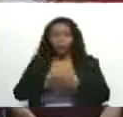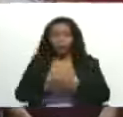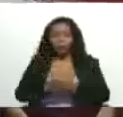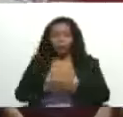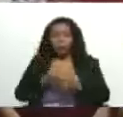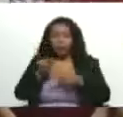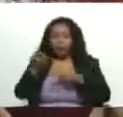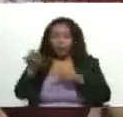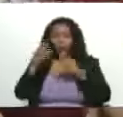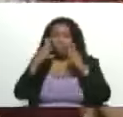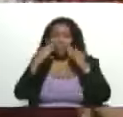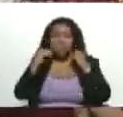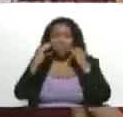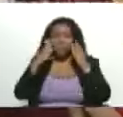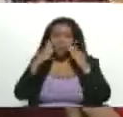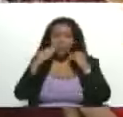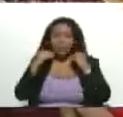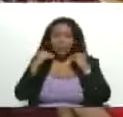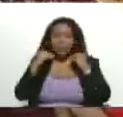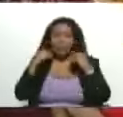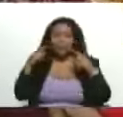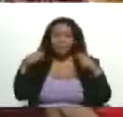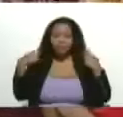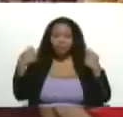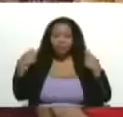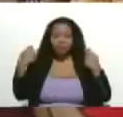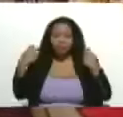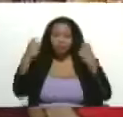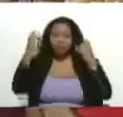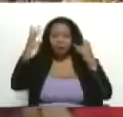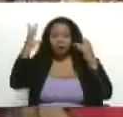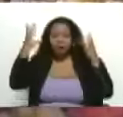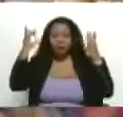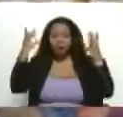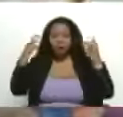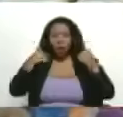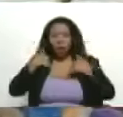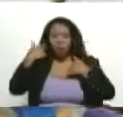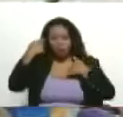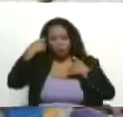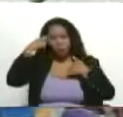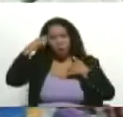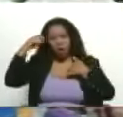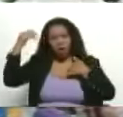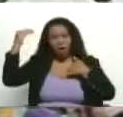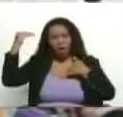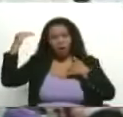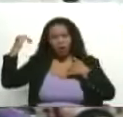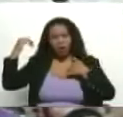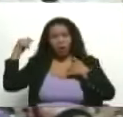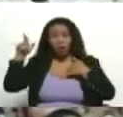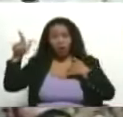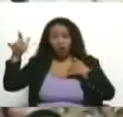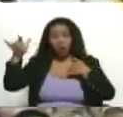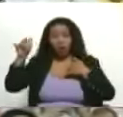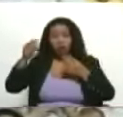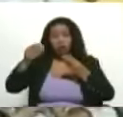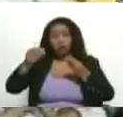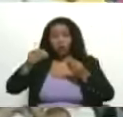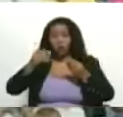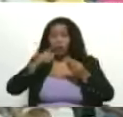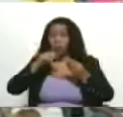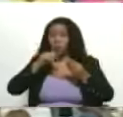ellos son expertos en el tema propagandístico. Recuerden, ellos tienen equipos, tienen plata y no tienen